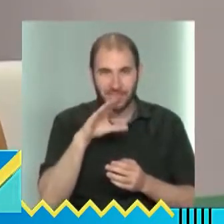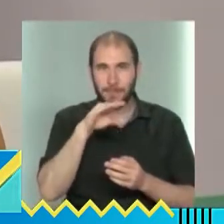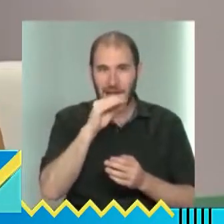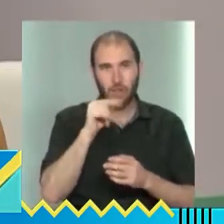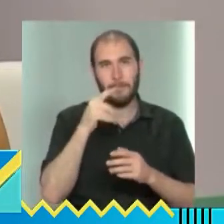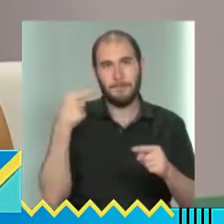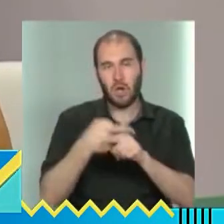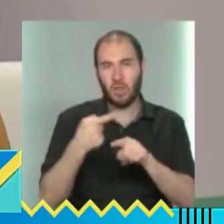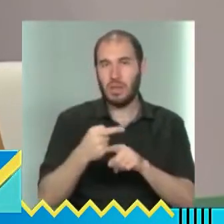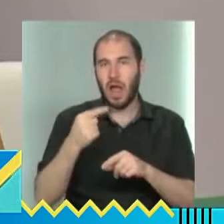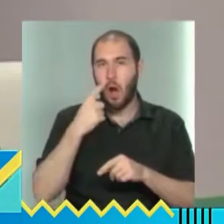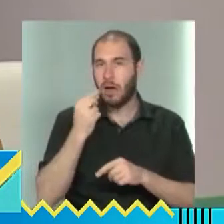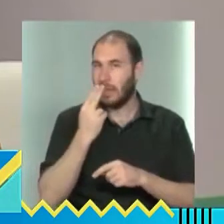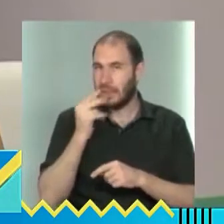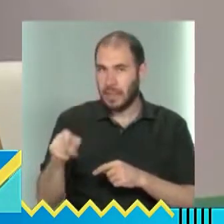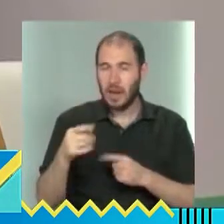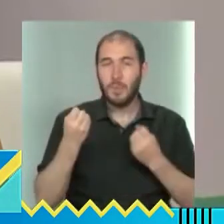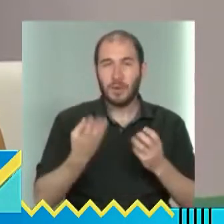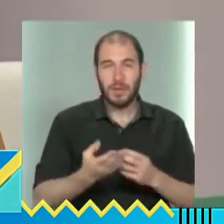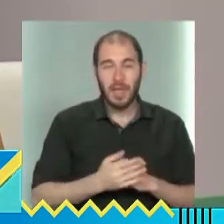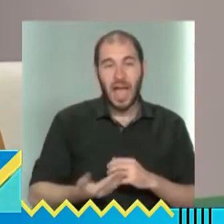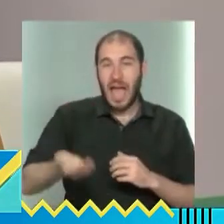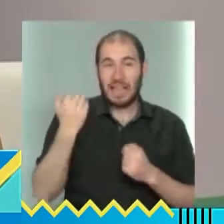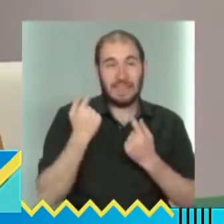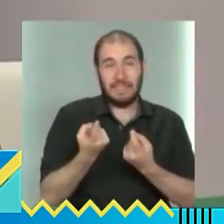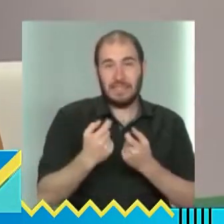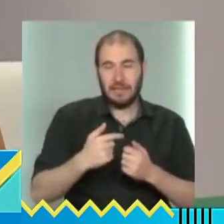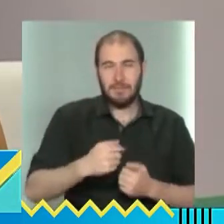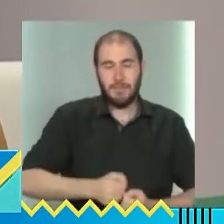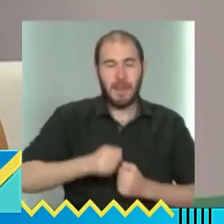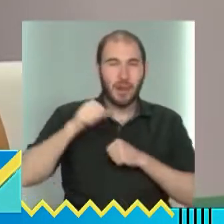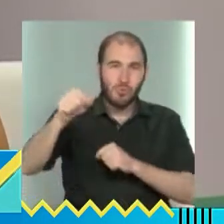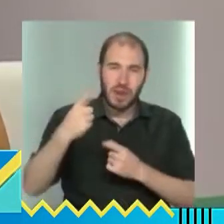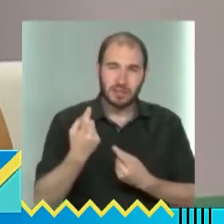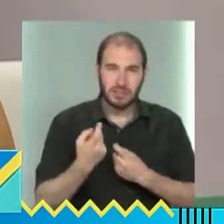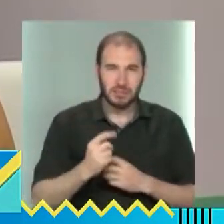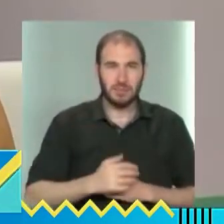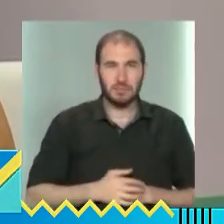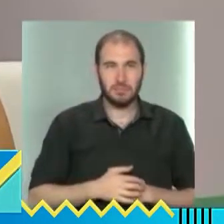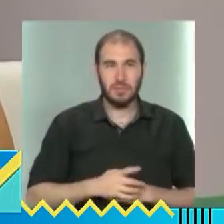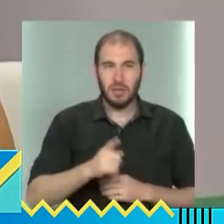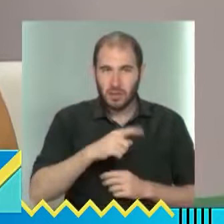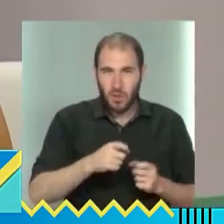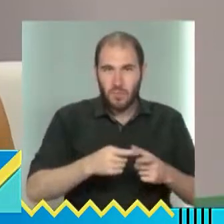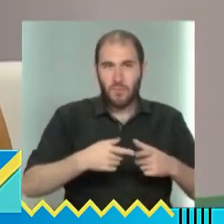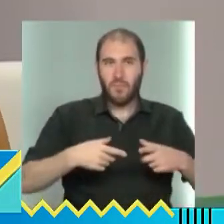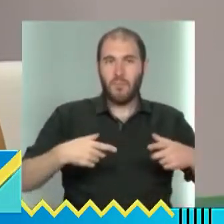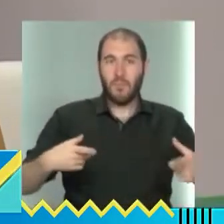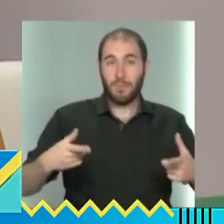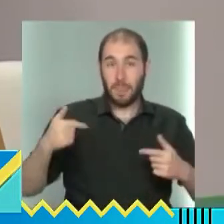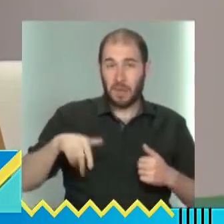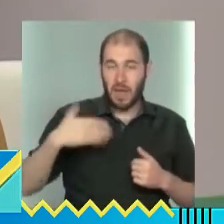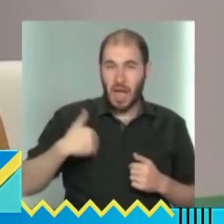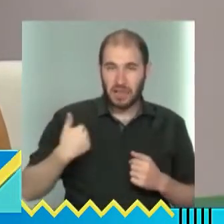Hitler, porque en ese momento, digamos, como que la necesidad de héroes era tan grande que hizo que creciera muchísimo. Bueno, acá en la